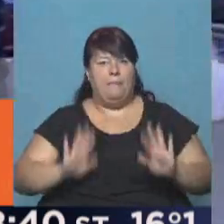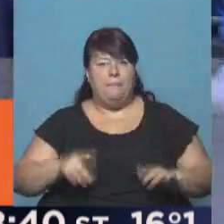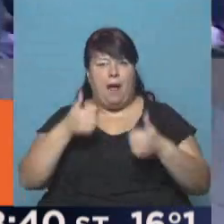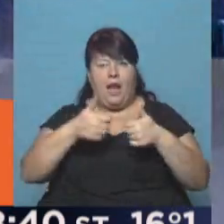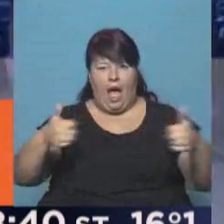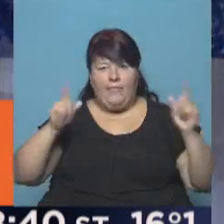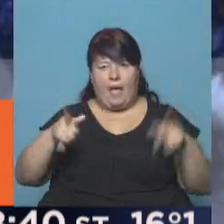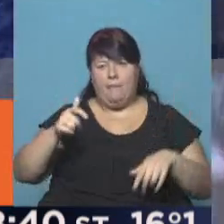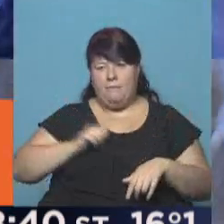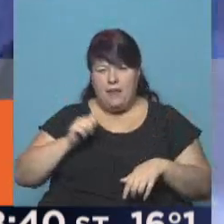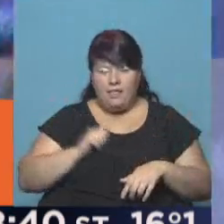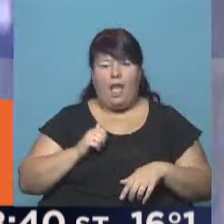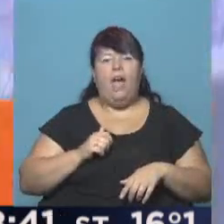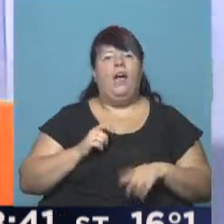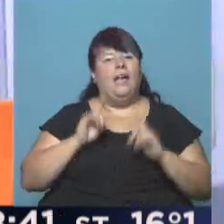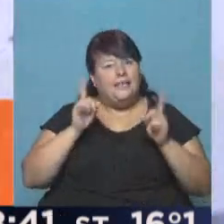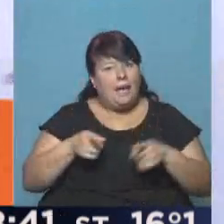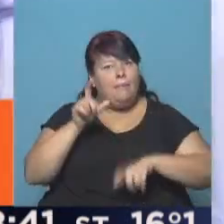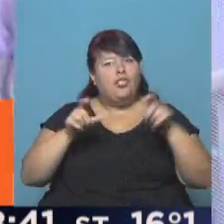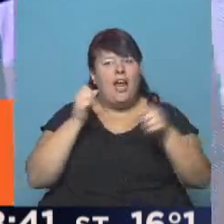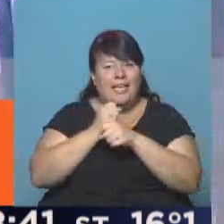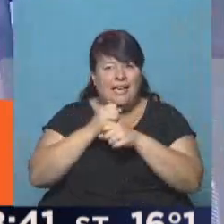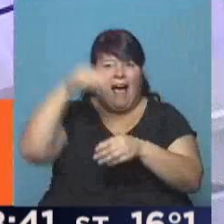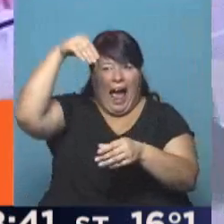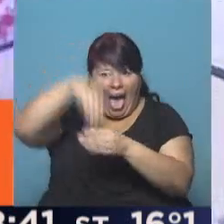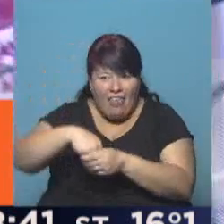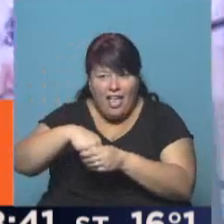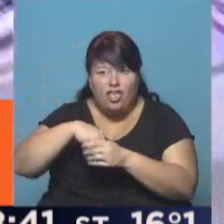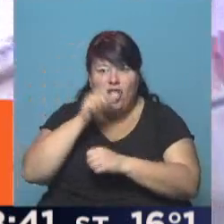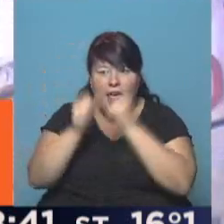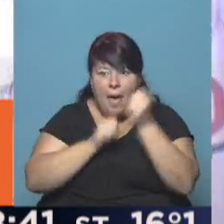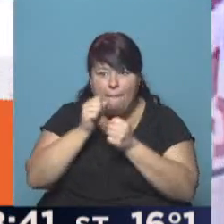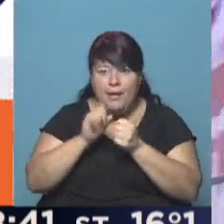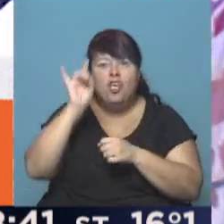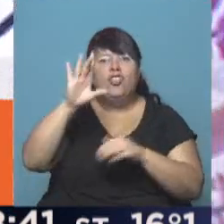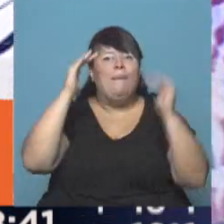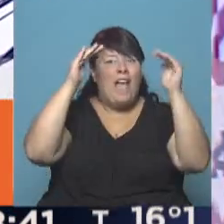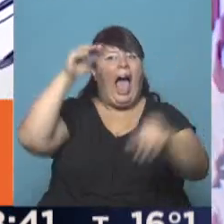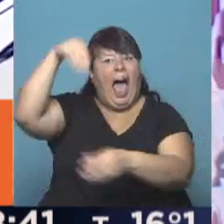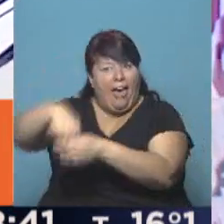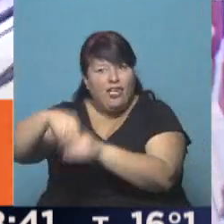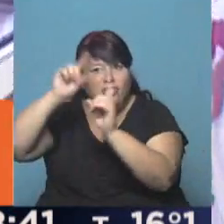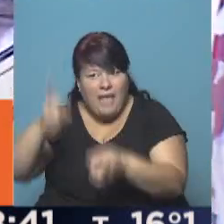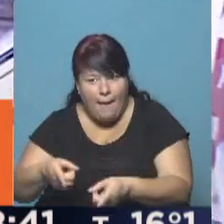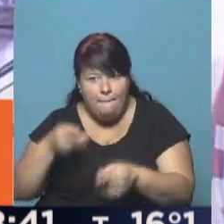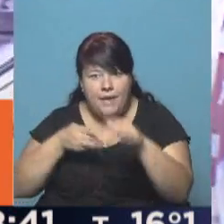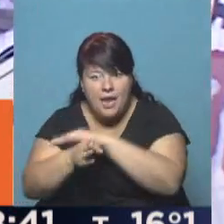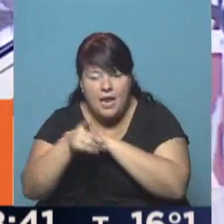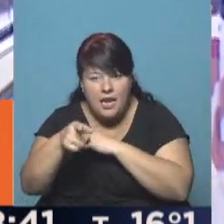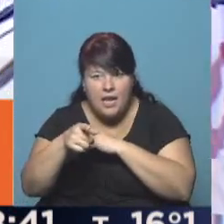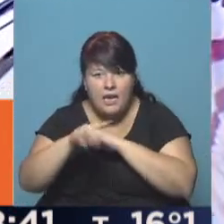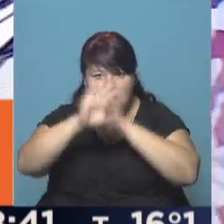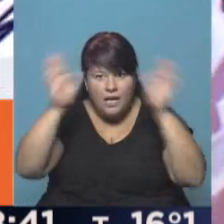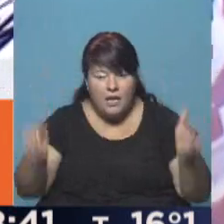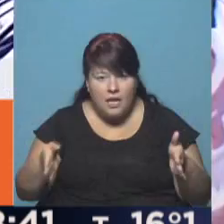también la gendarmería es decir también hay trabajadores en el interior de la planta no solamente del techo también el interior de este